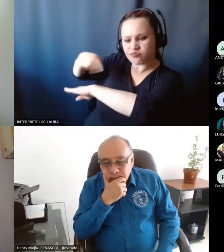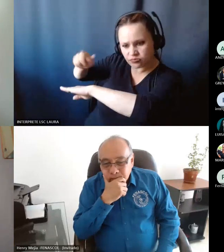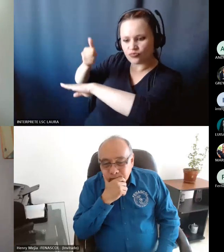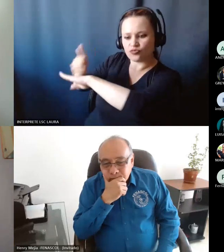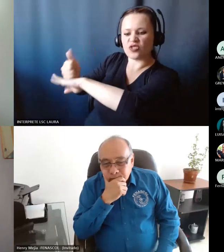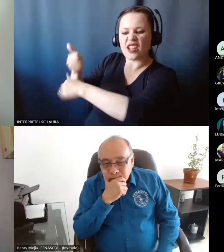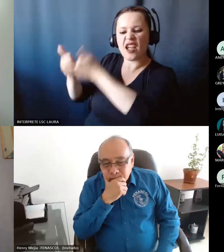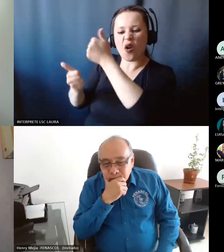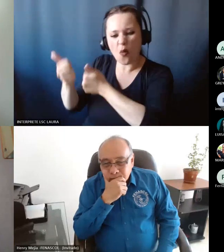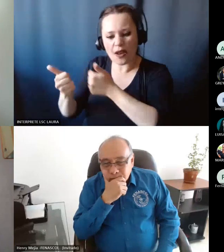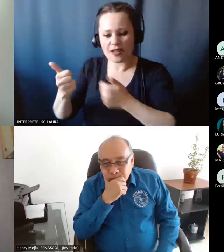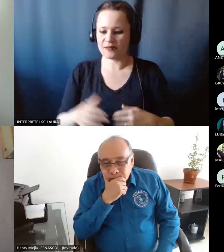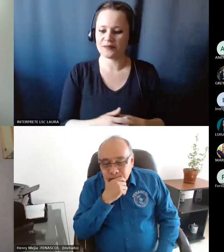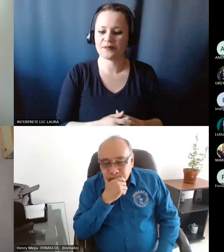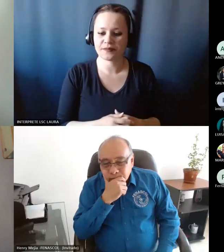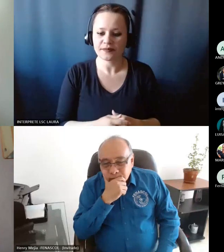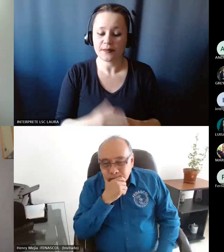poner